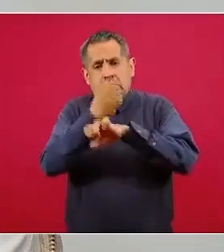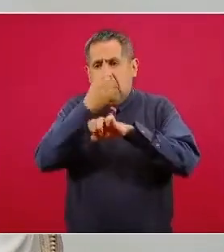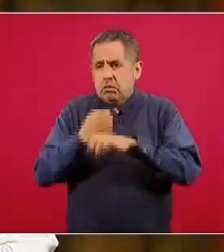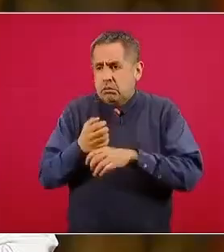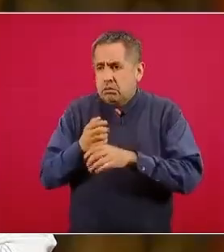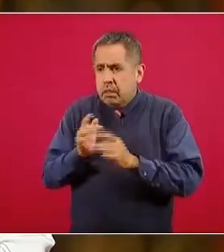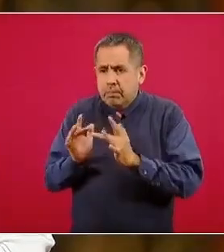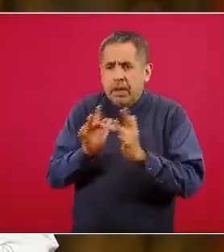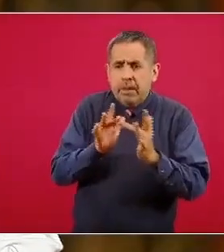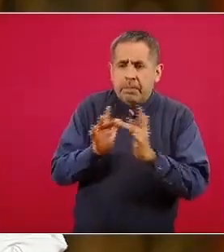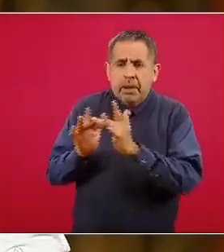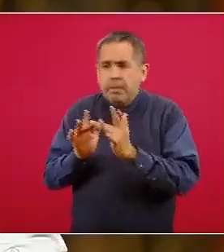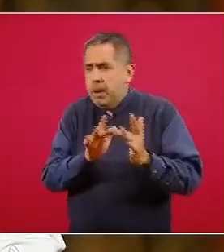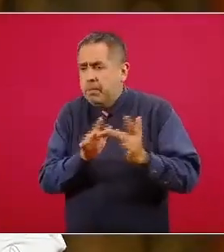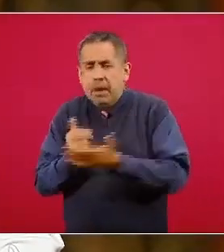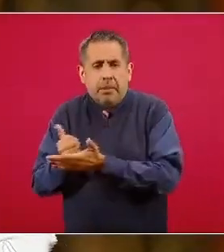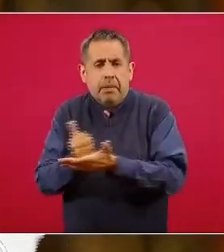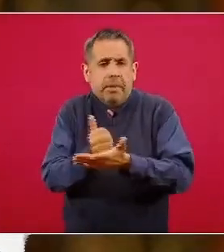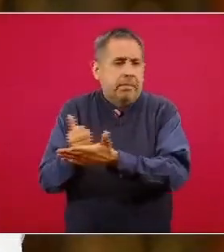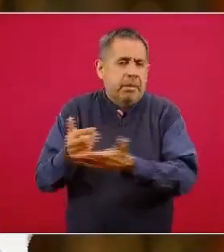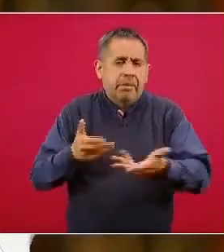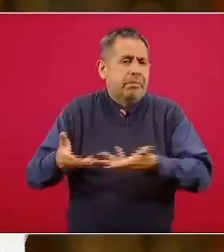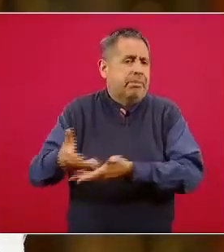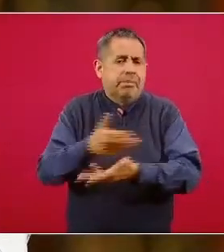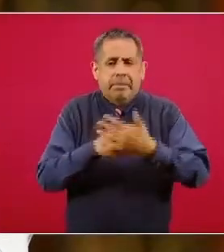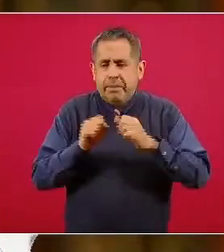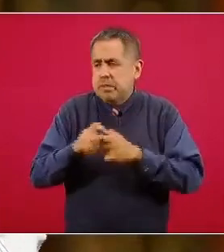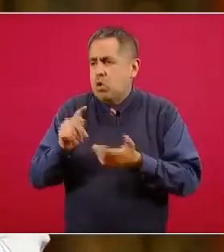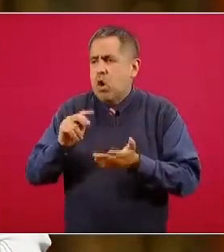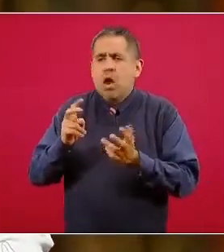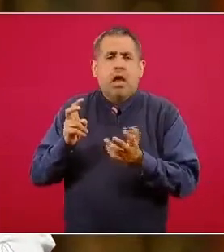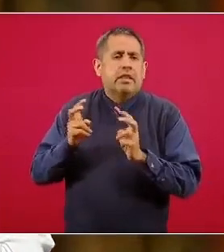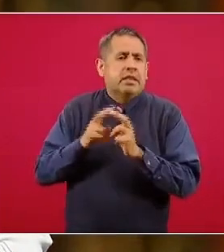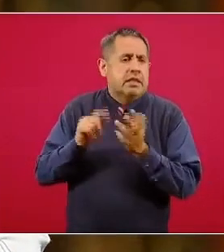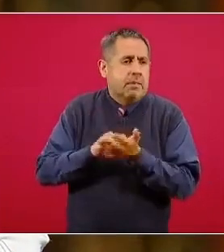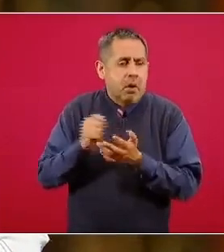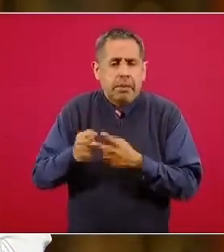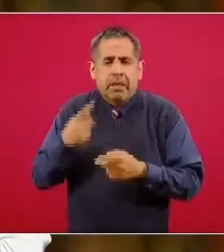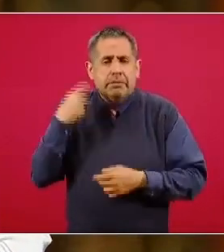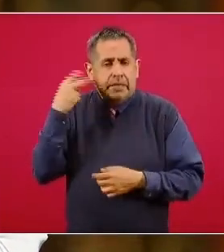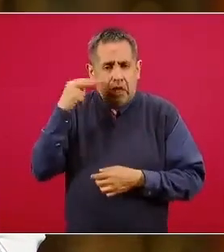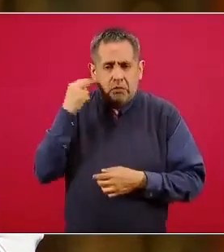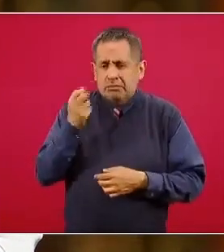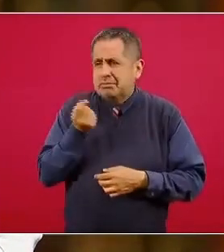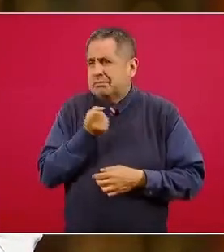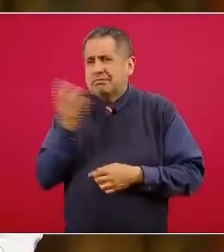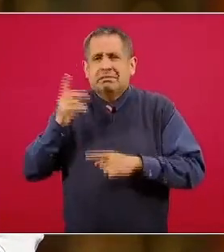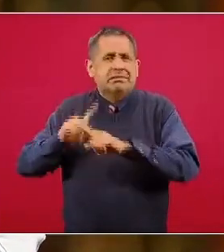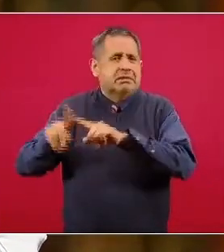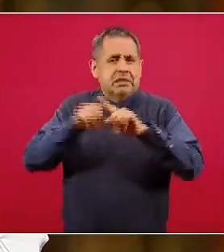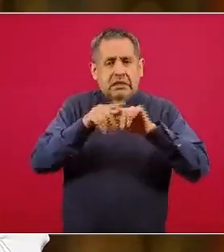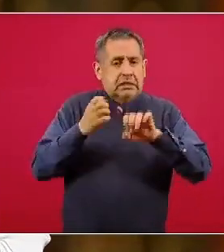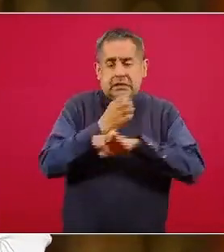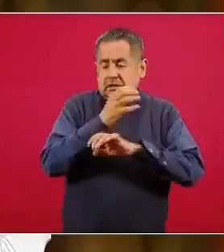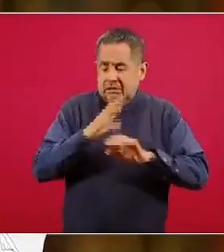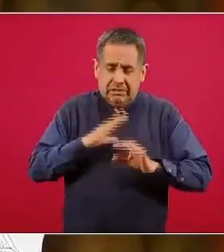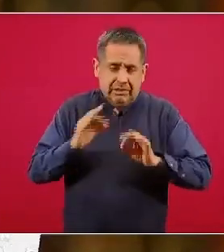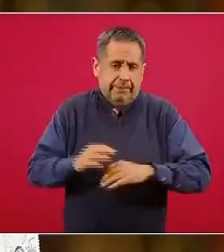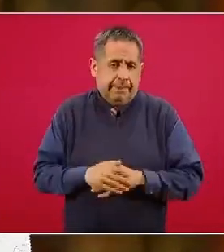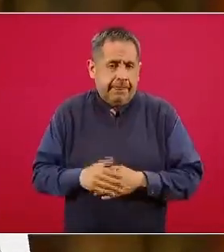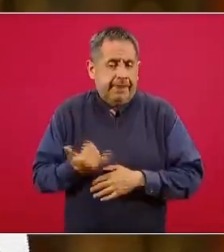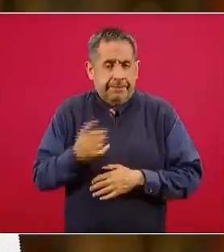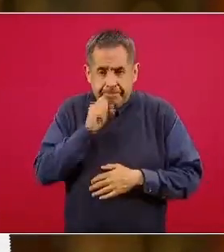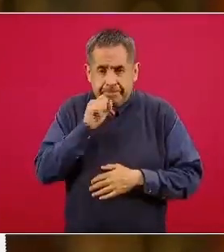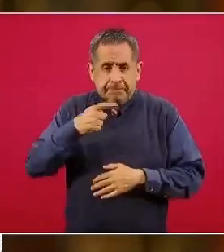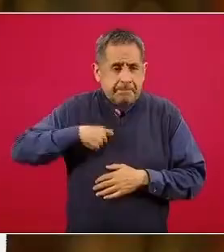es como se llevan casos específicos de Tamaulipas, de Veracruz, de cualquier otro lugar. Y